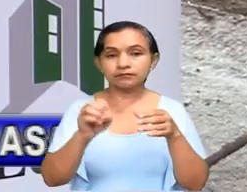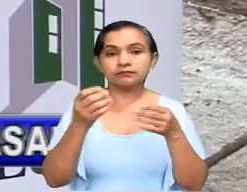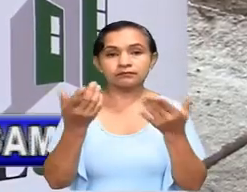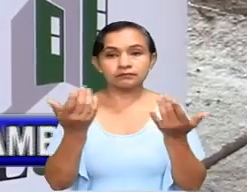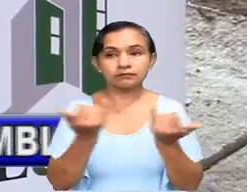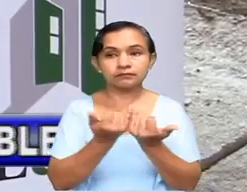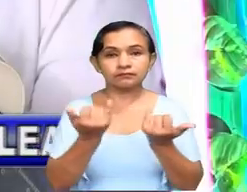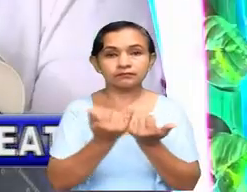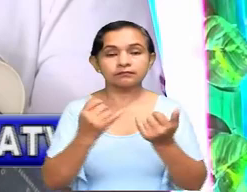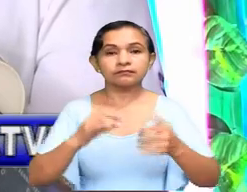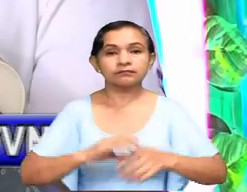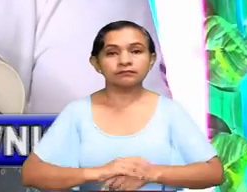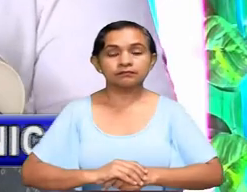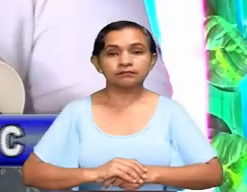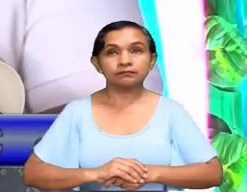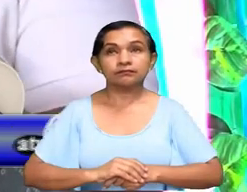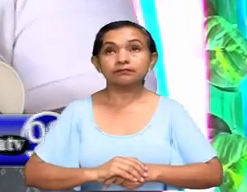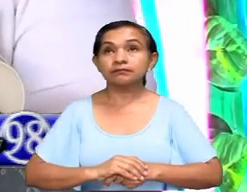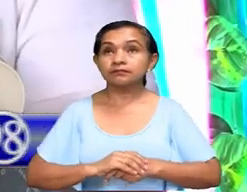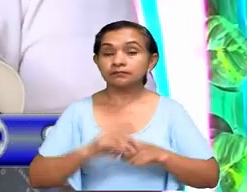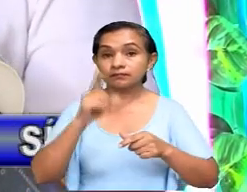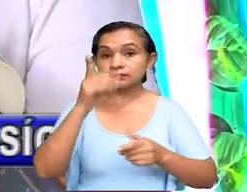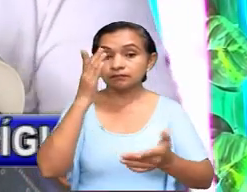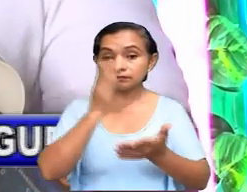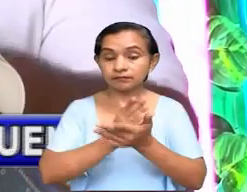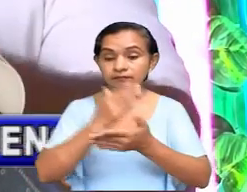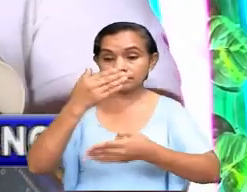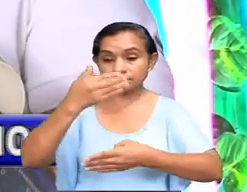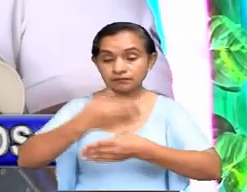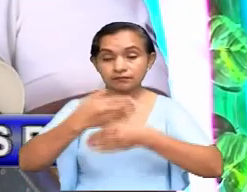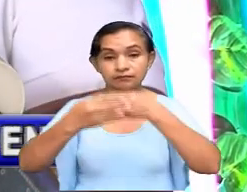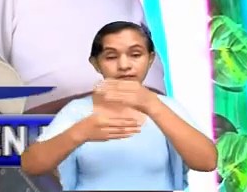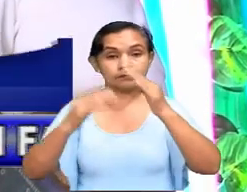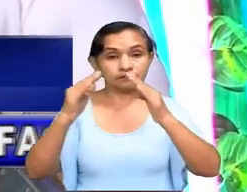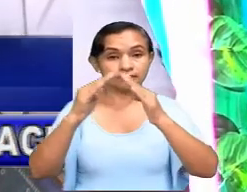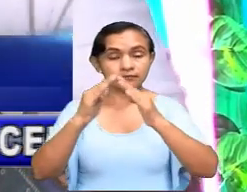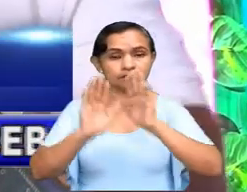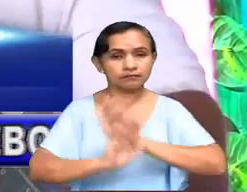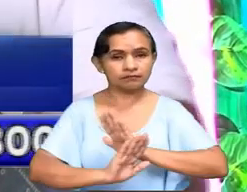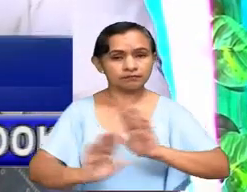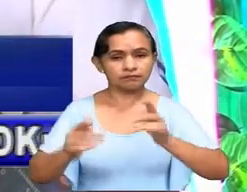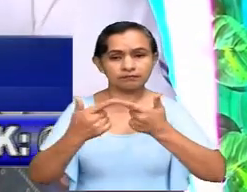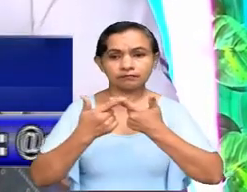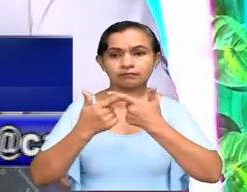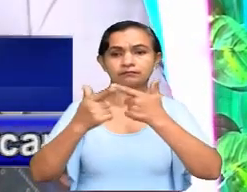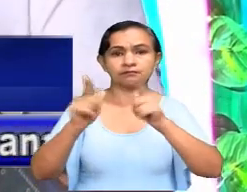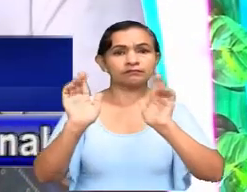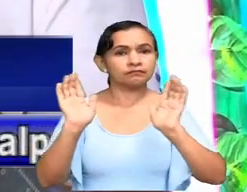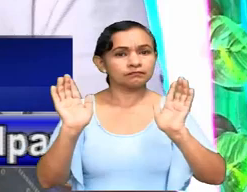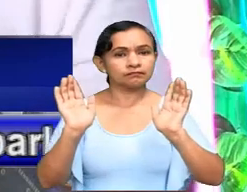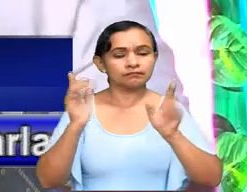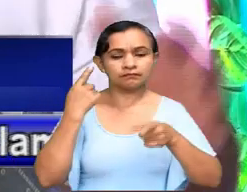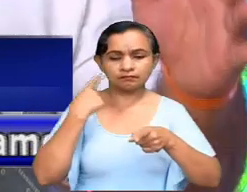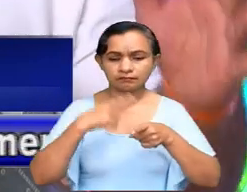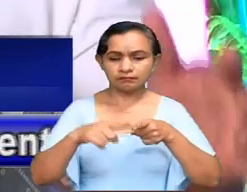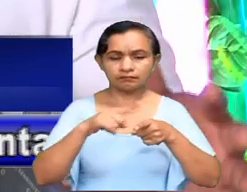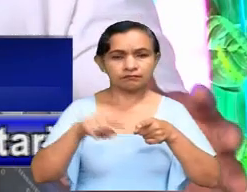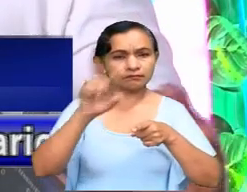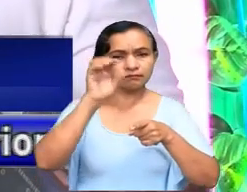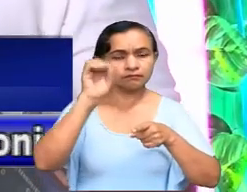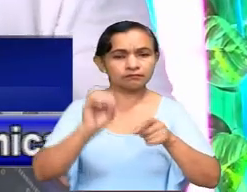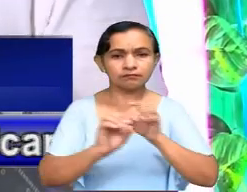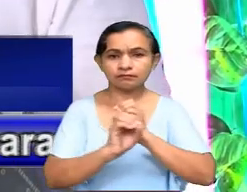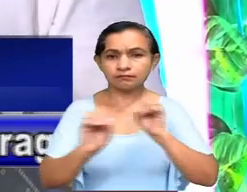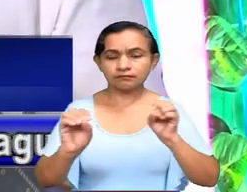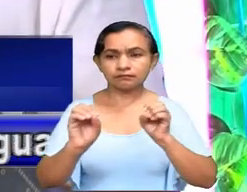hipotecario. Aquí, una vez construida su casa, quedan en libertad financiera y sin pago de intereses. El